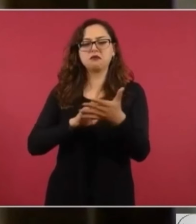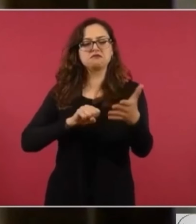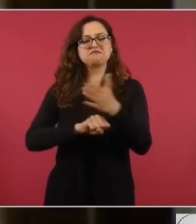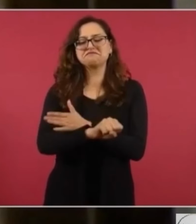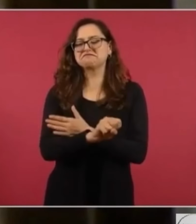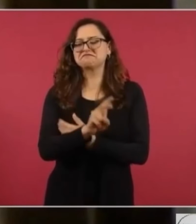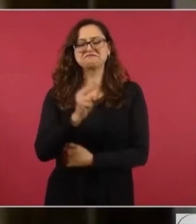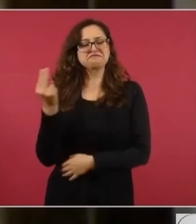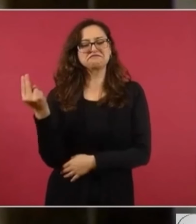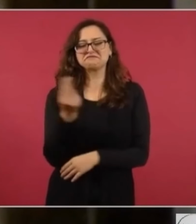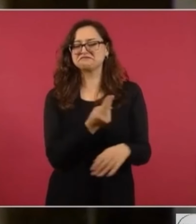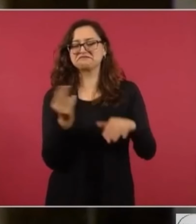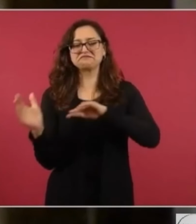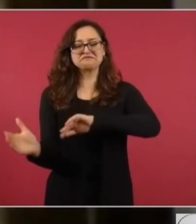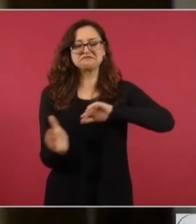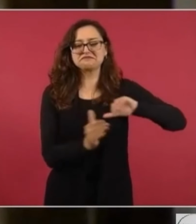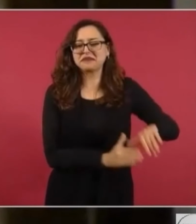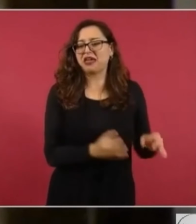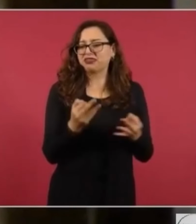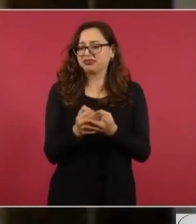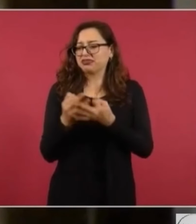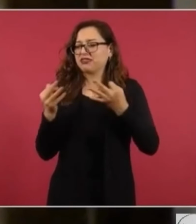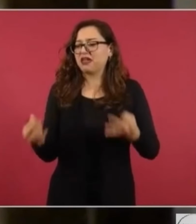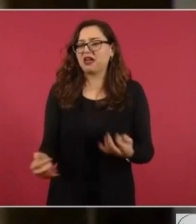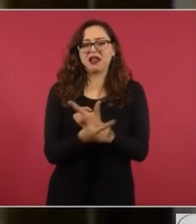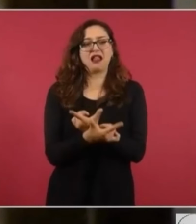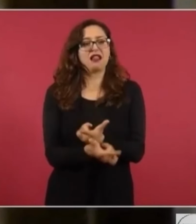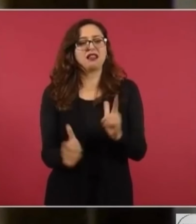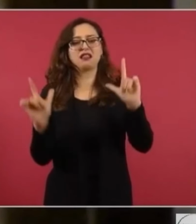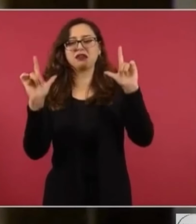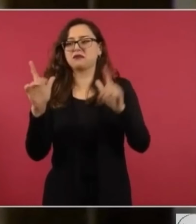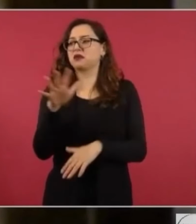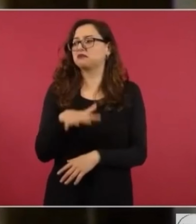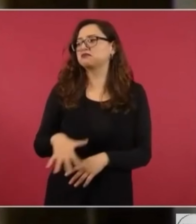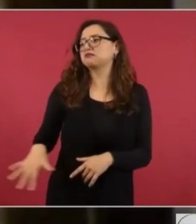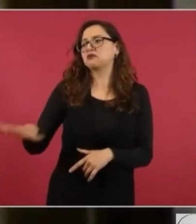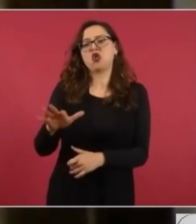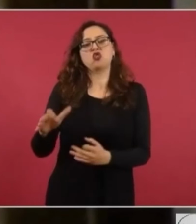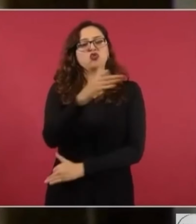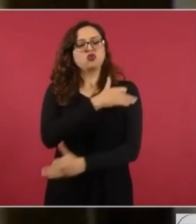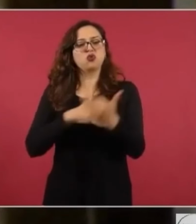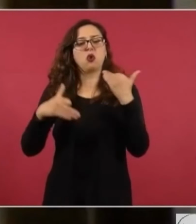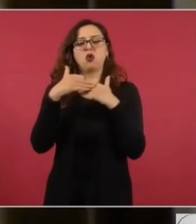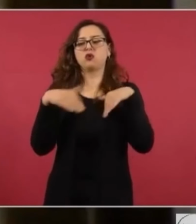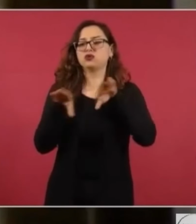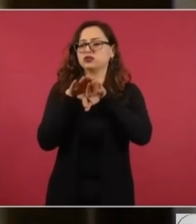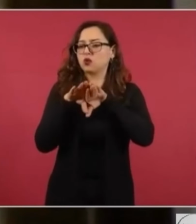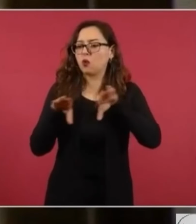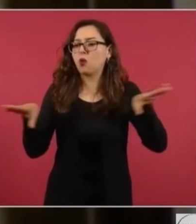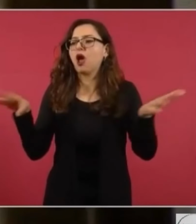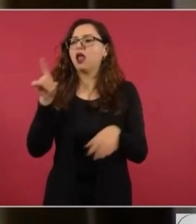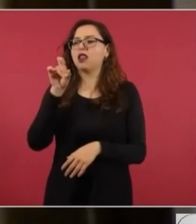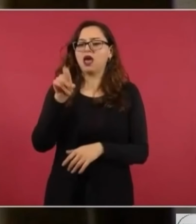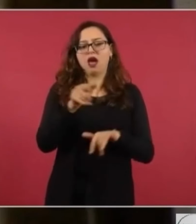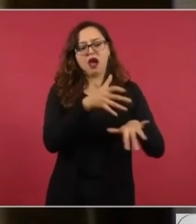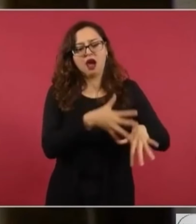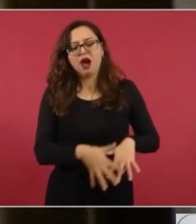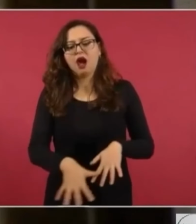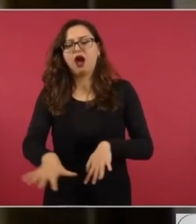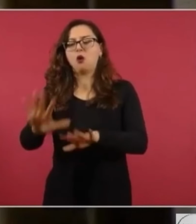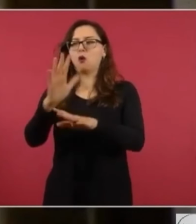Todos tenían derecho a la tierra, el agua para los regadíos, el bosque para la leña y